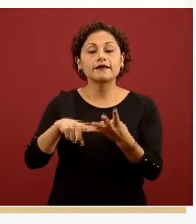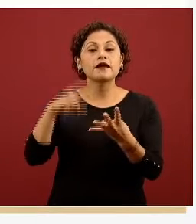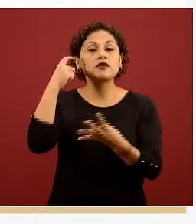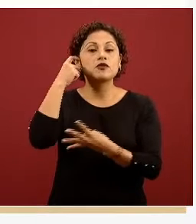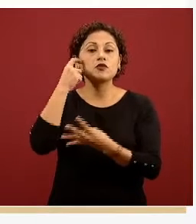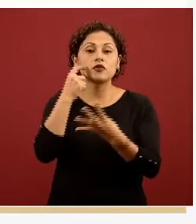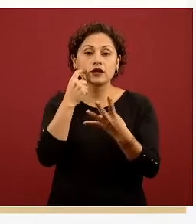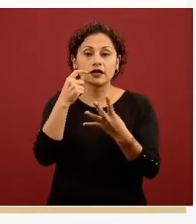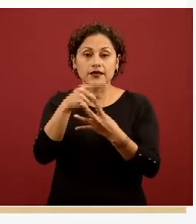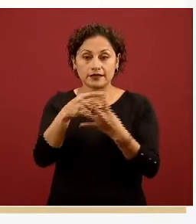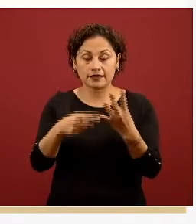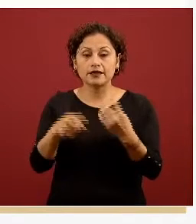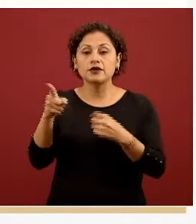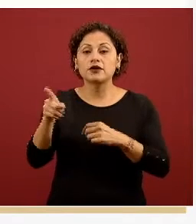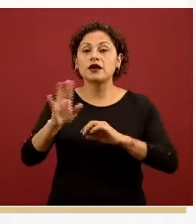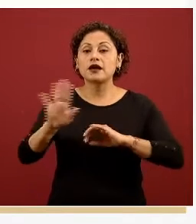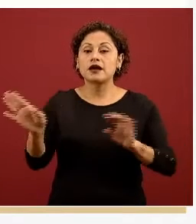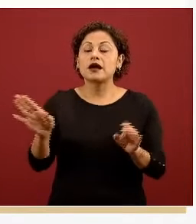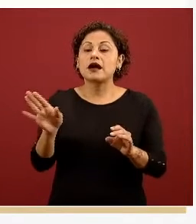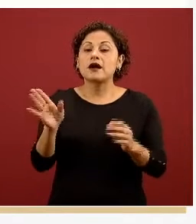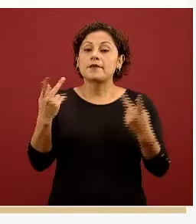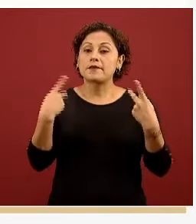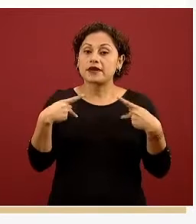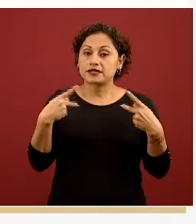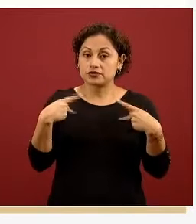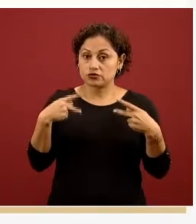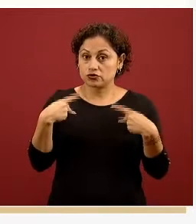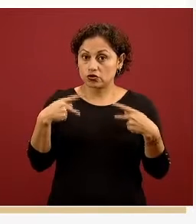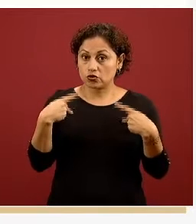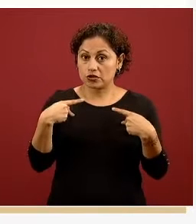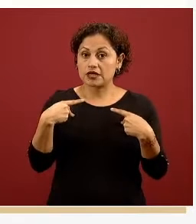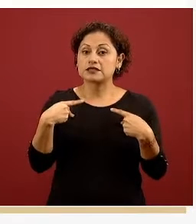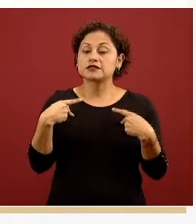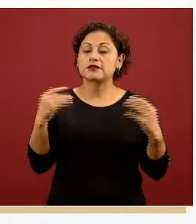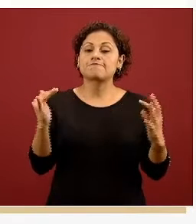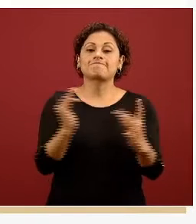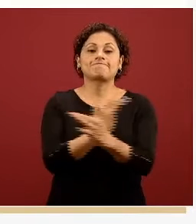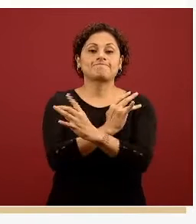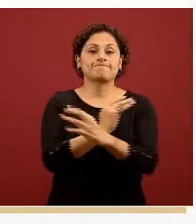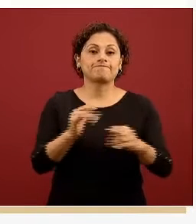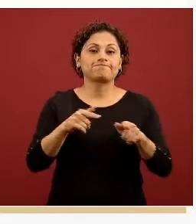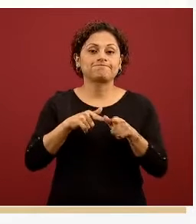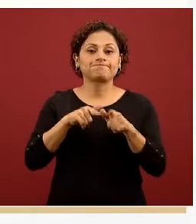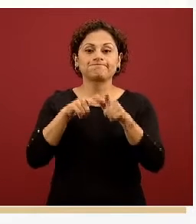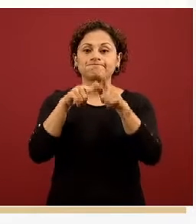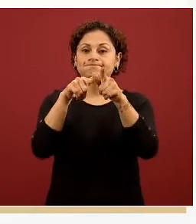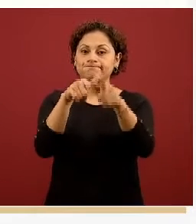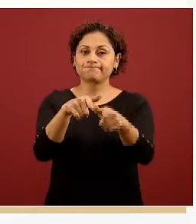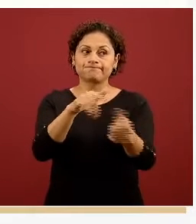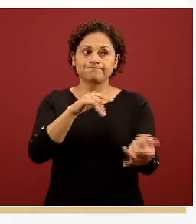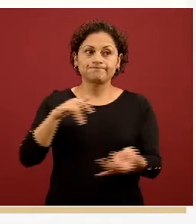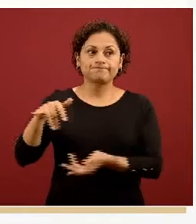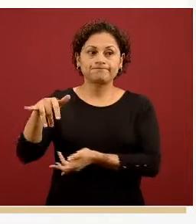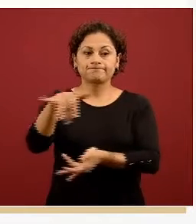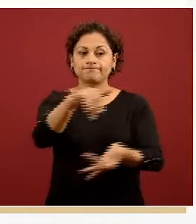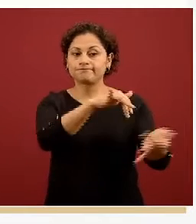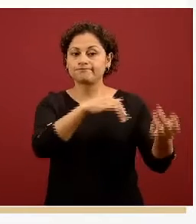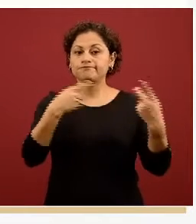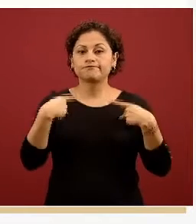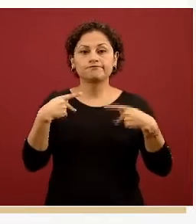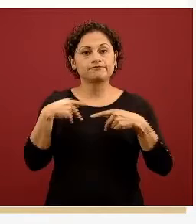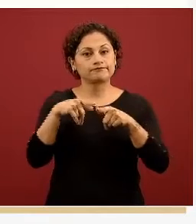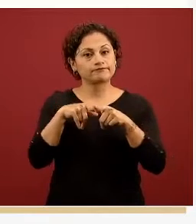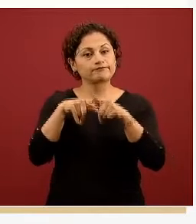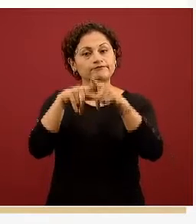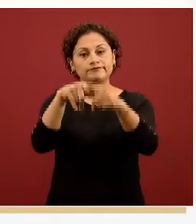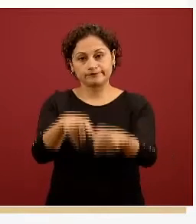una movilidad que no llega a disminuir a menos del 50%. El resto de los